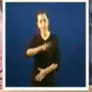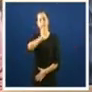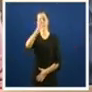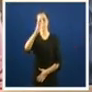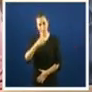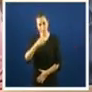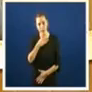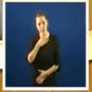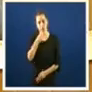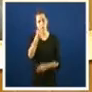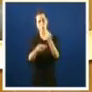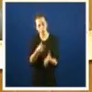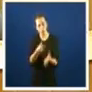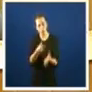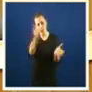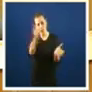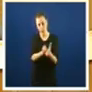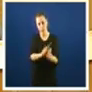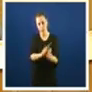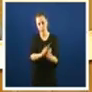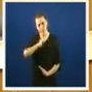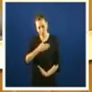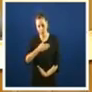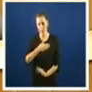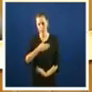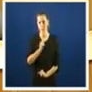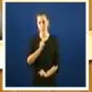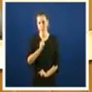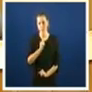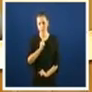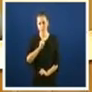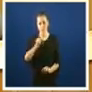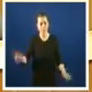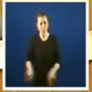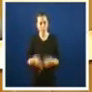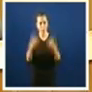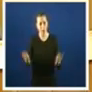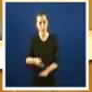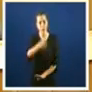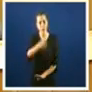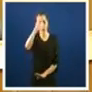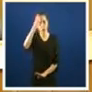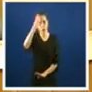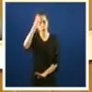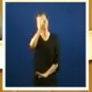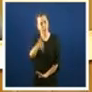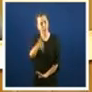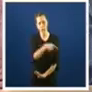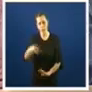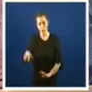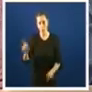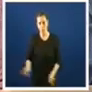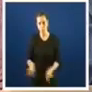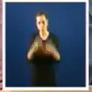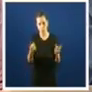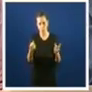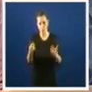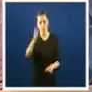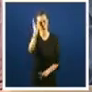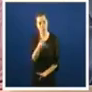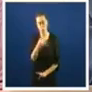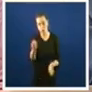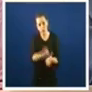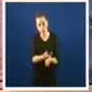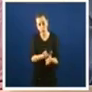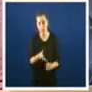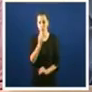mesmo, volvería a facelo Mañá mesmo Inda que me condenaran, sí, señora Inda que me volveran a condenar